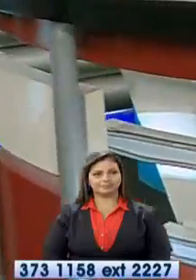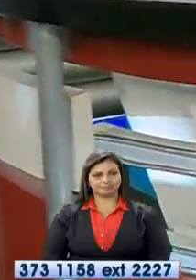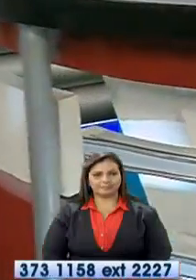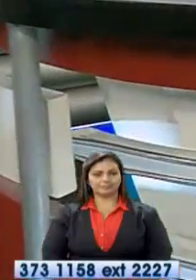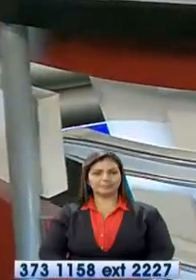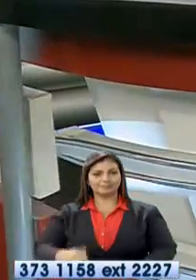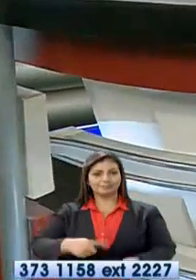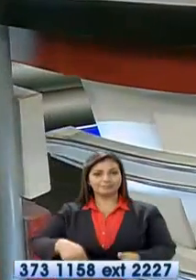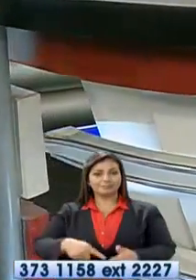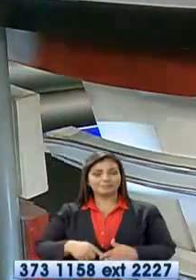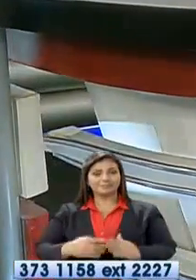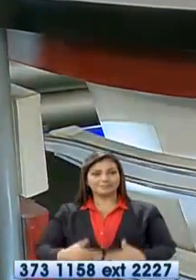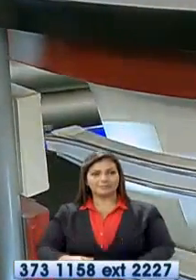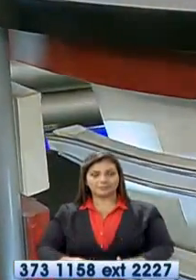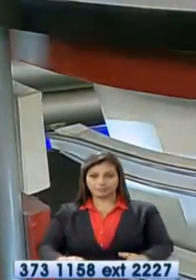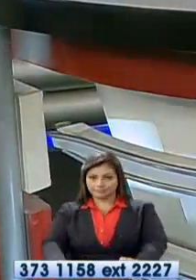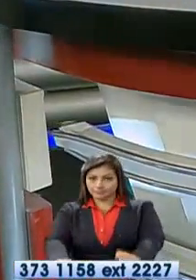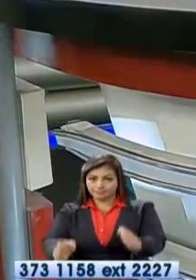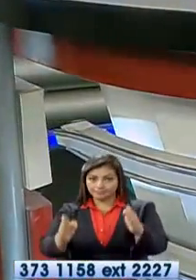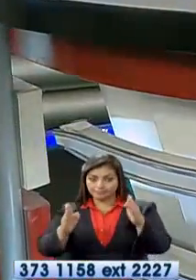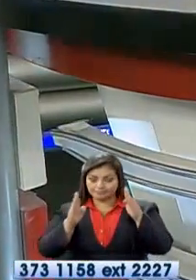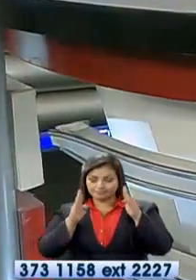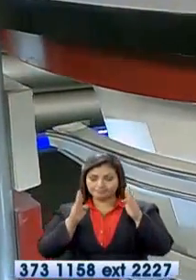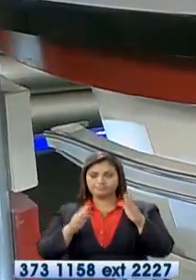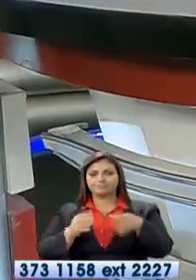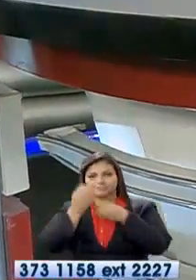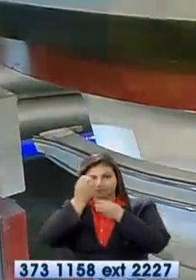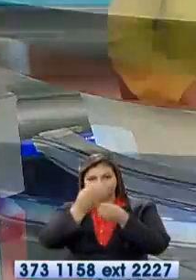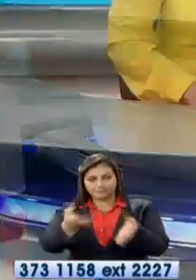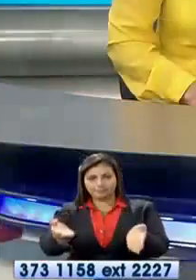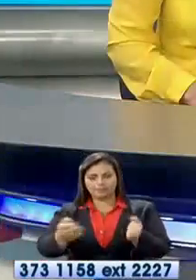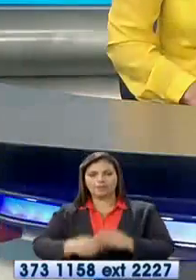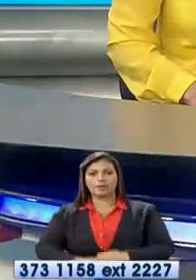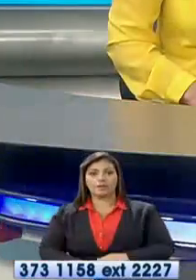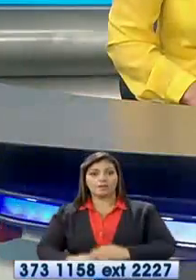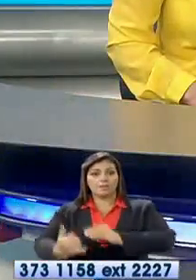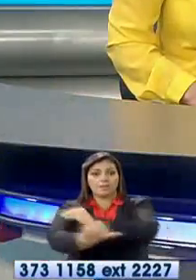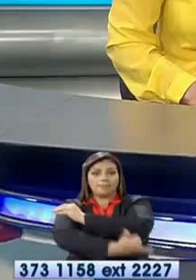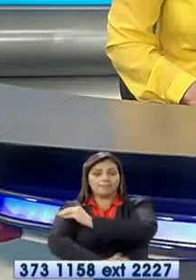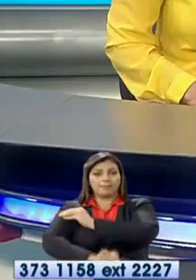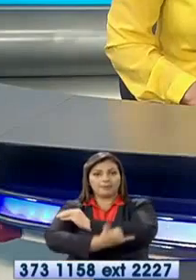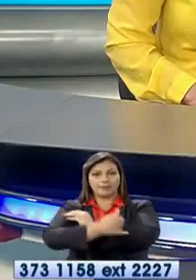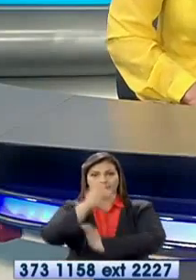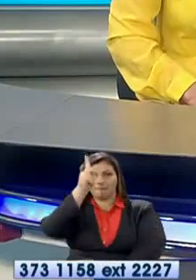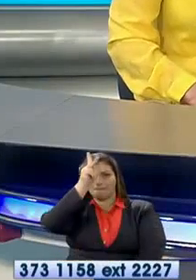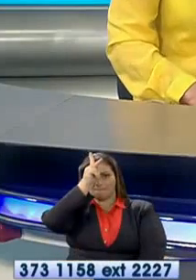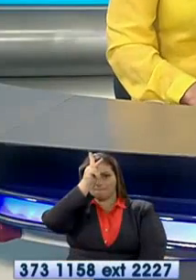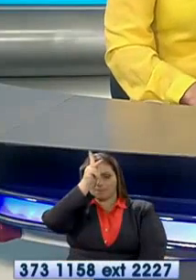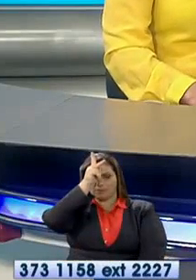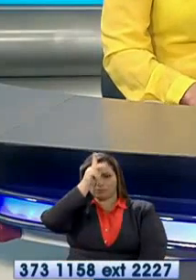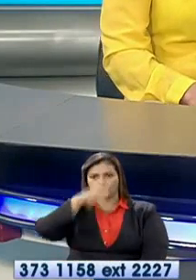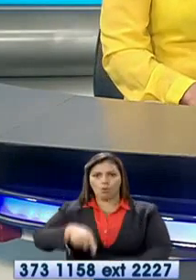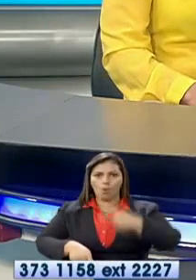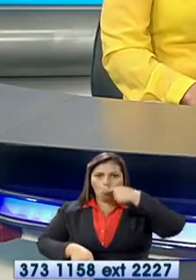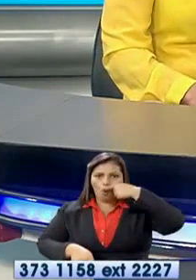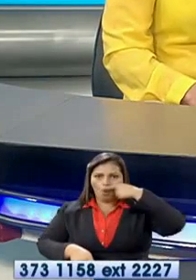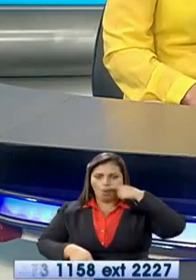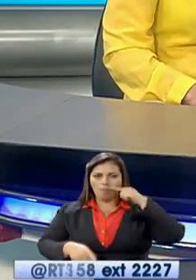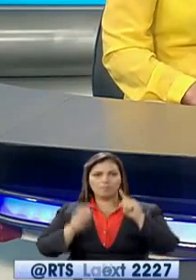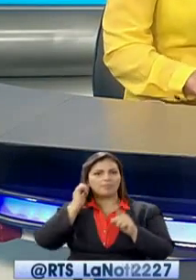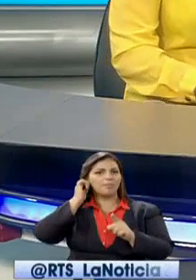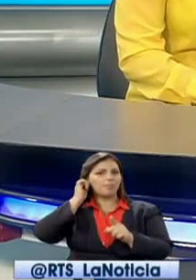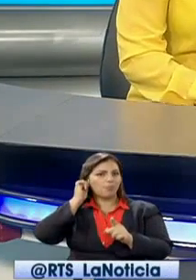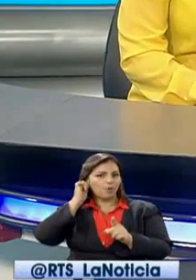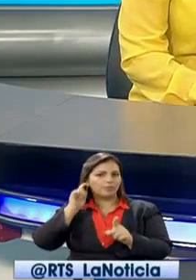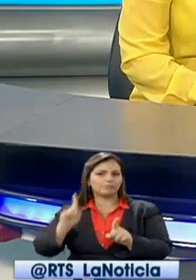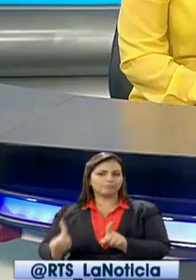Estamos de vuelta y mucho ojo con esta información. Casi mata a su conviviente a pedradas. ¿Ah? Bueno, un